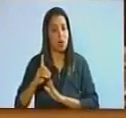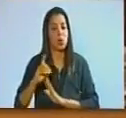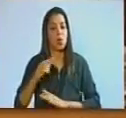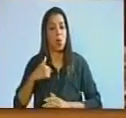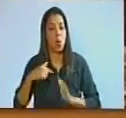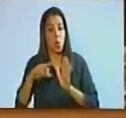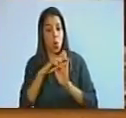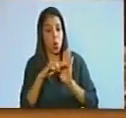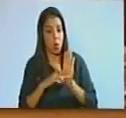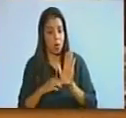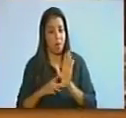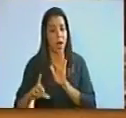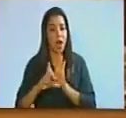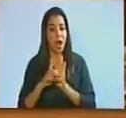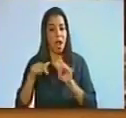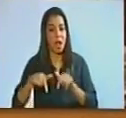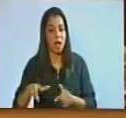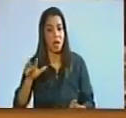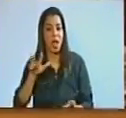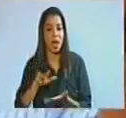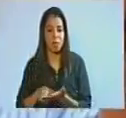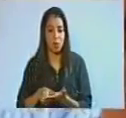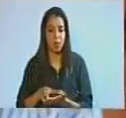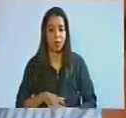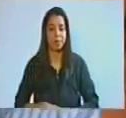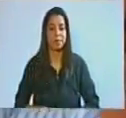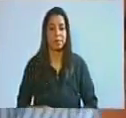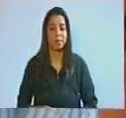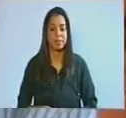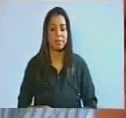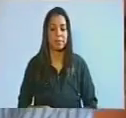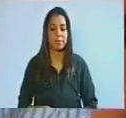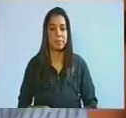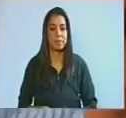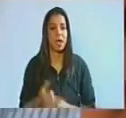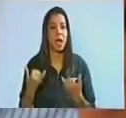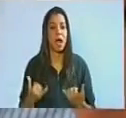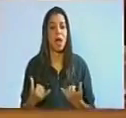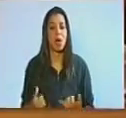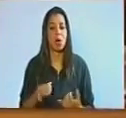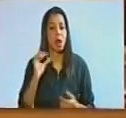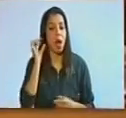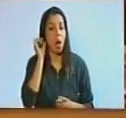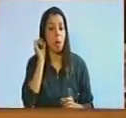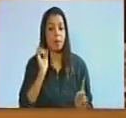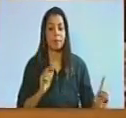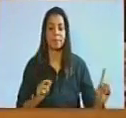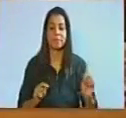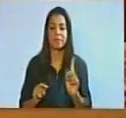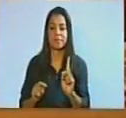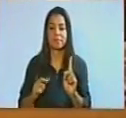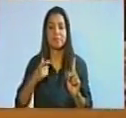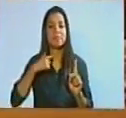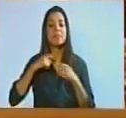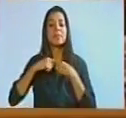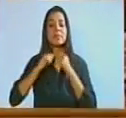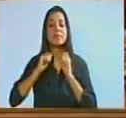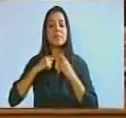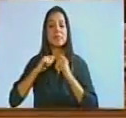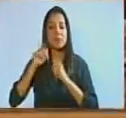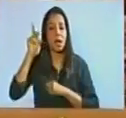que aquí se ha estado aprobando y adoptando. Yo voy a dar la palabra al primer vicepresidente, al